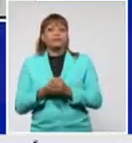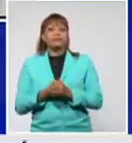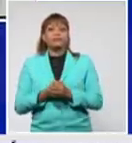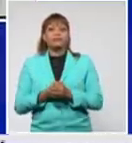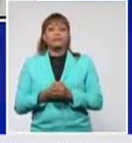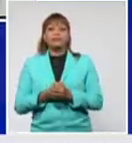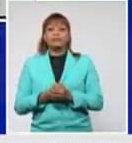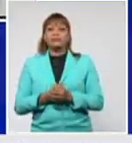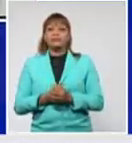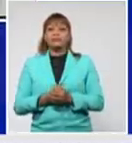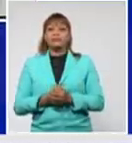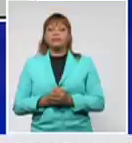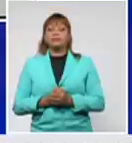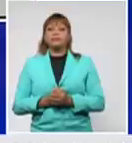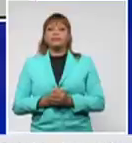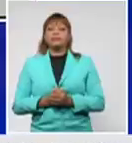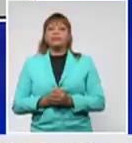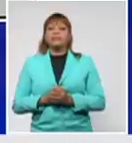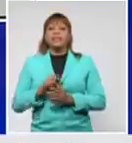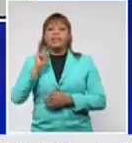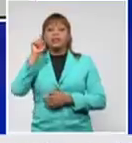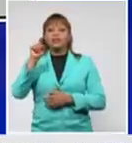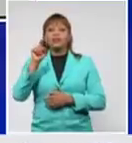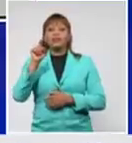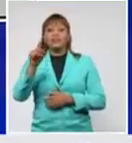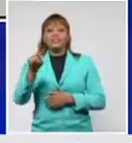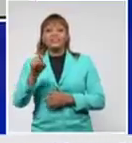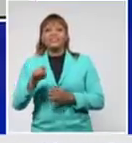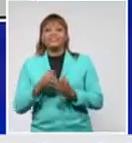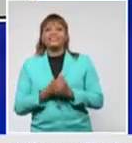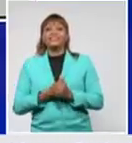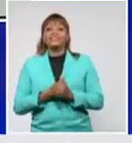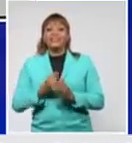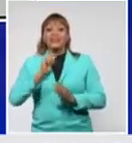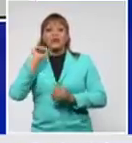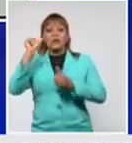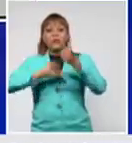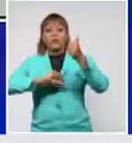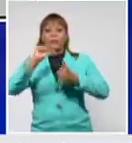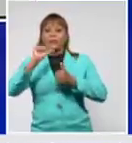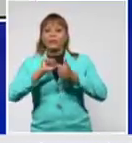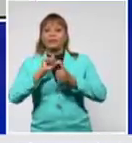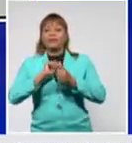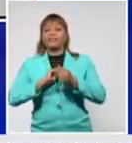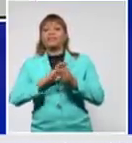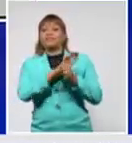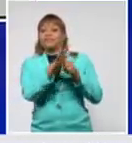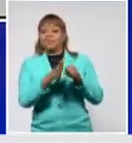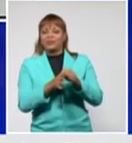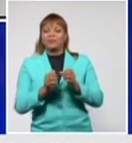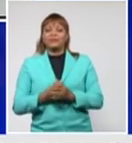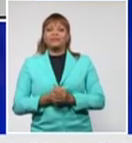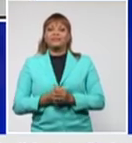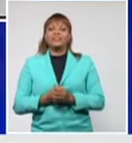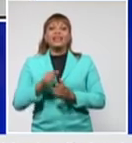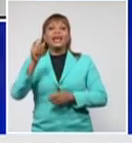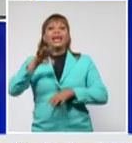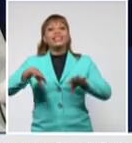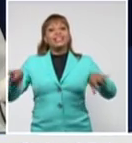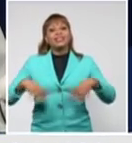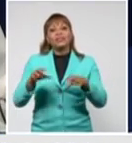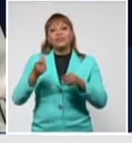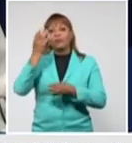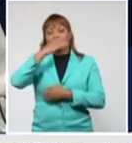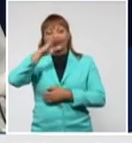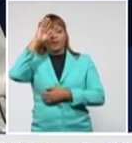tenido en los últimos, en el comportamiento de la pandemia. Esta es la situación de Cuba.